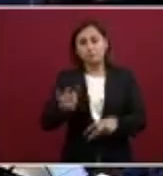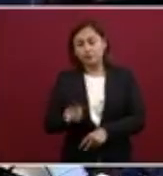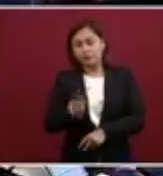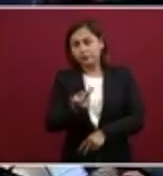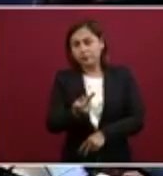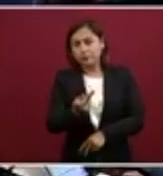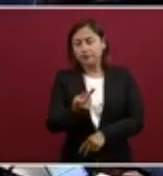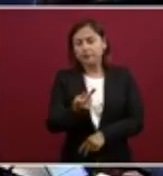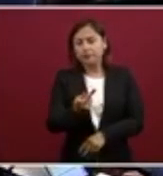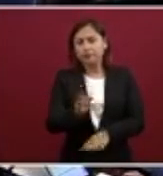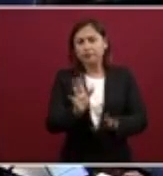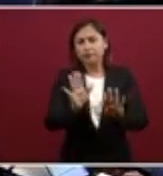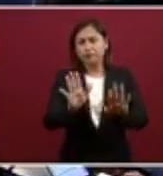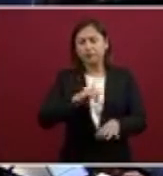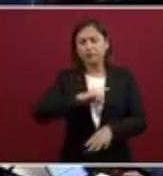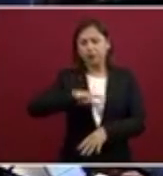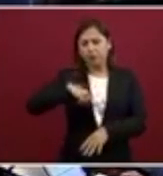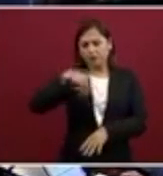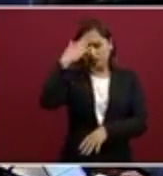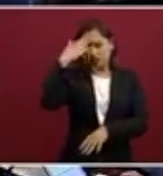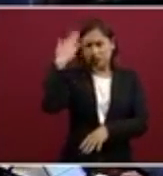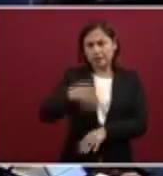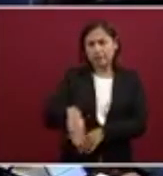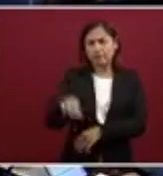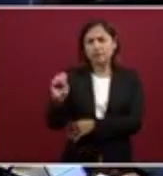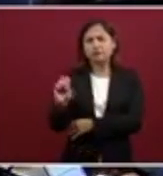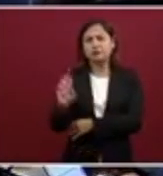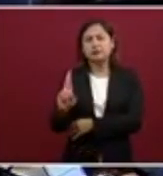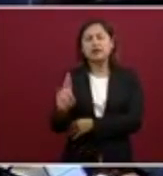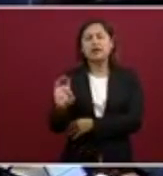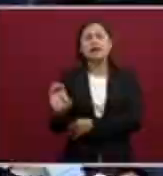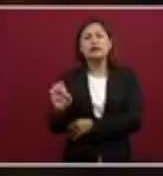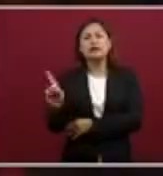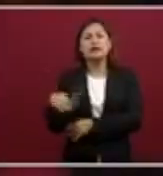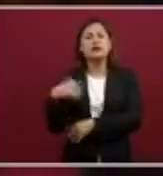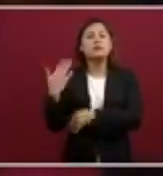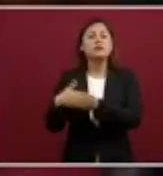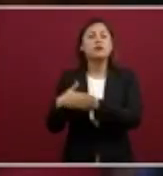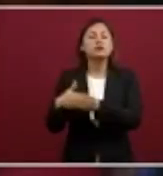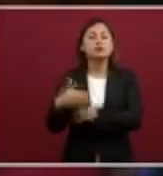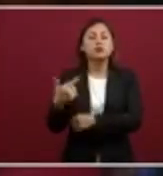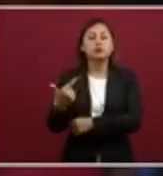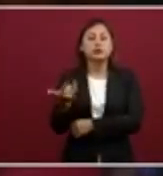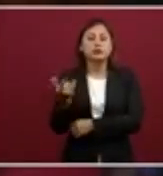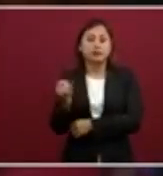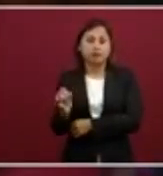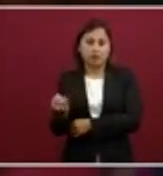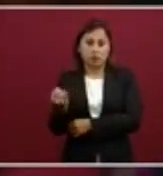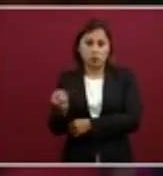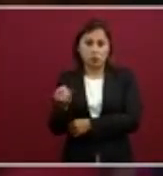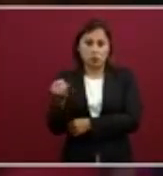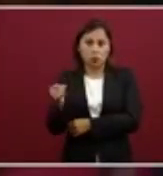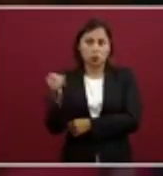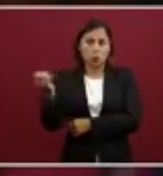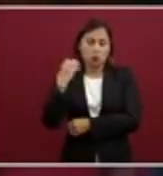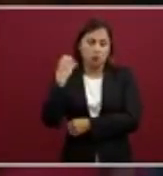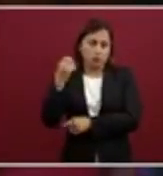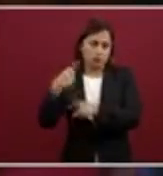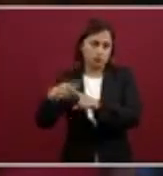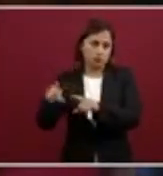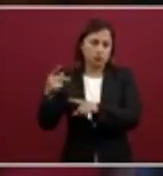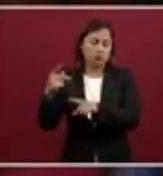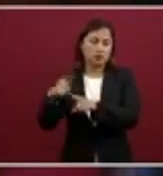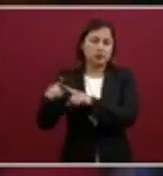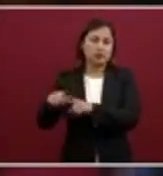que la Secretaría de Relaciones Exteriores está haciendo un evento el 7 de junio y cuando usted se pronuncia por la